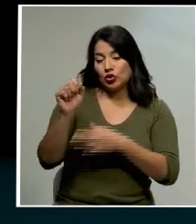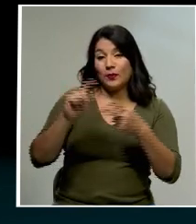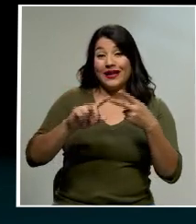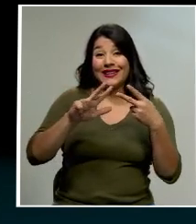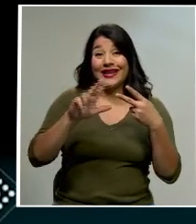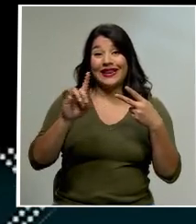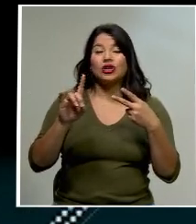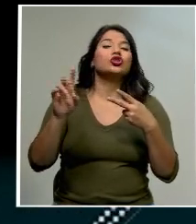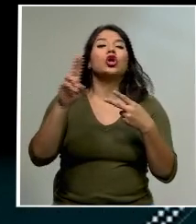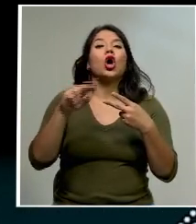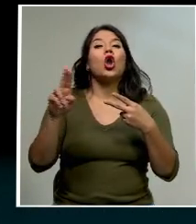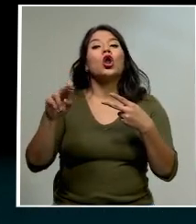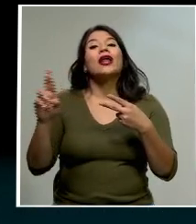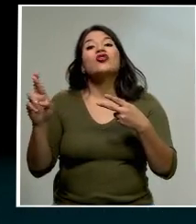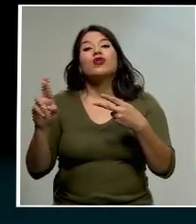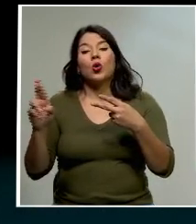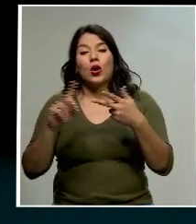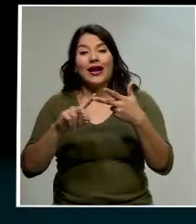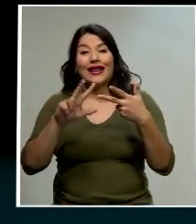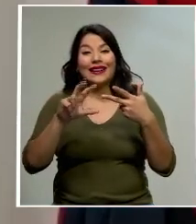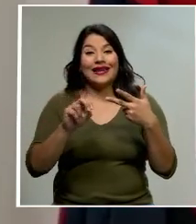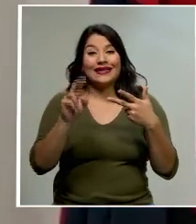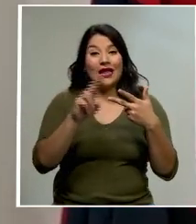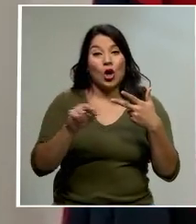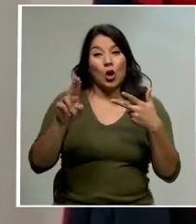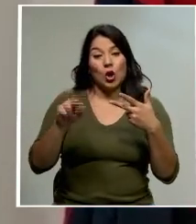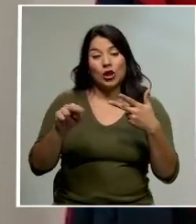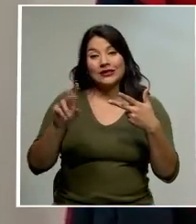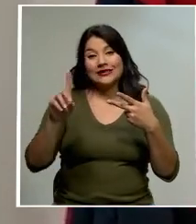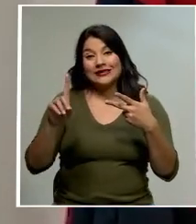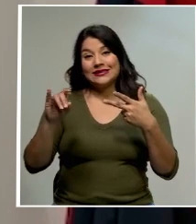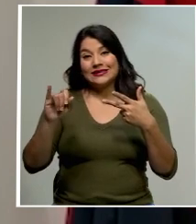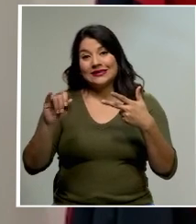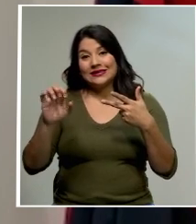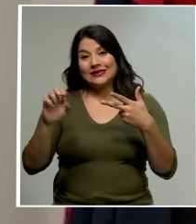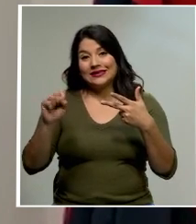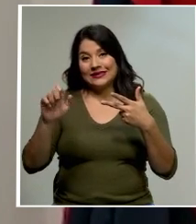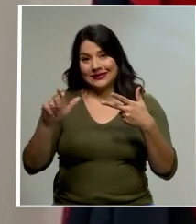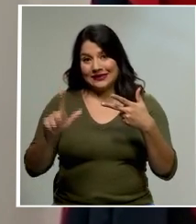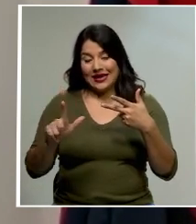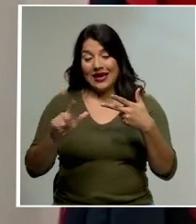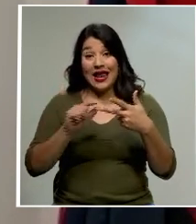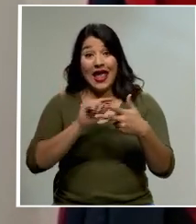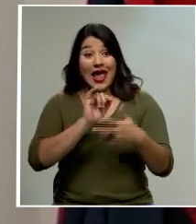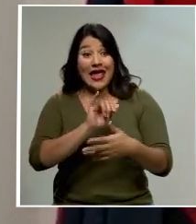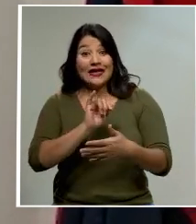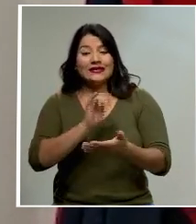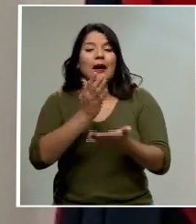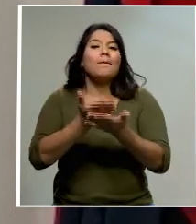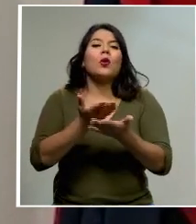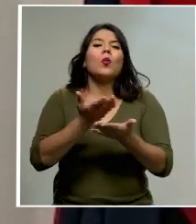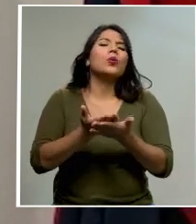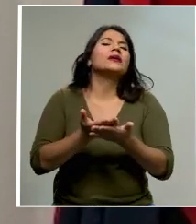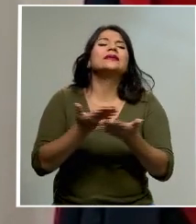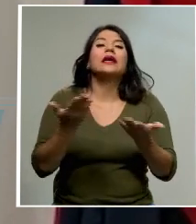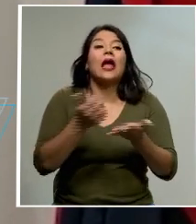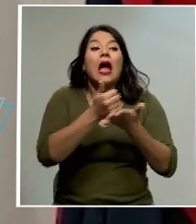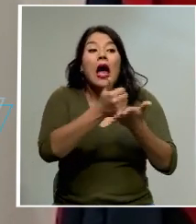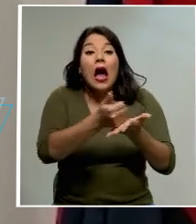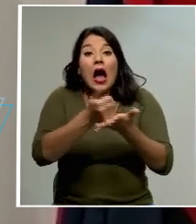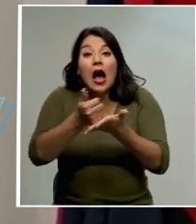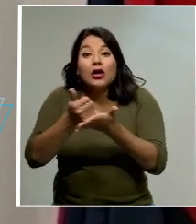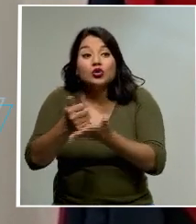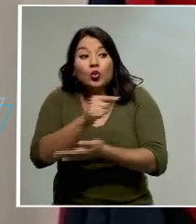en la regular y 30 colones en el diésel. Esto va a ayudar perfectamente a la gente que tiene